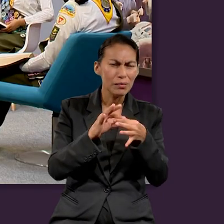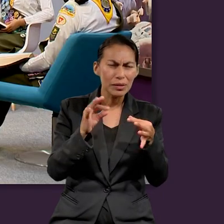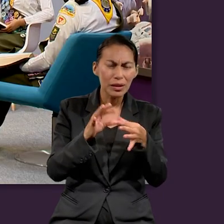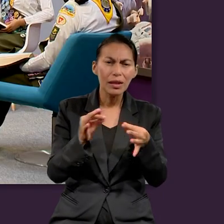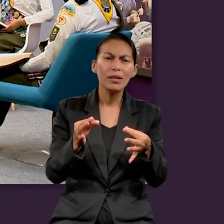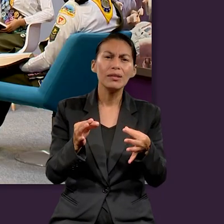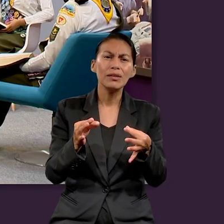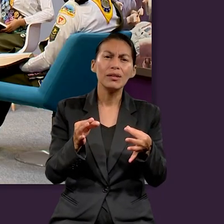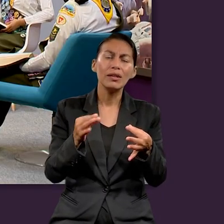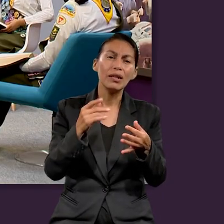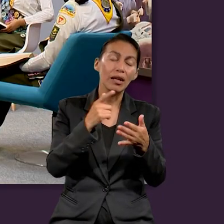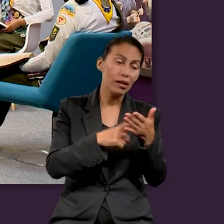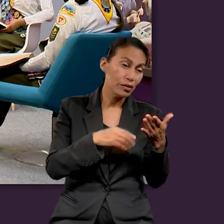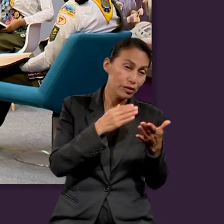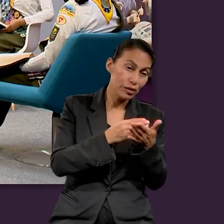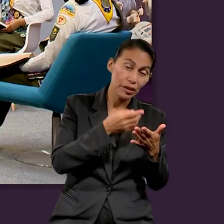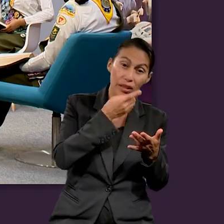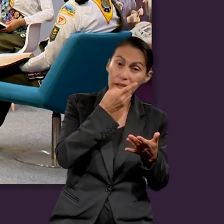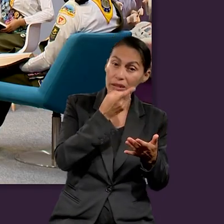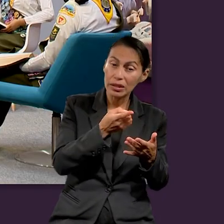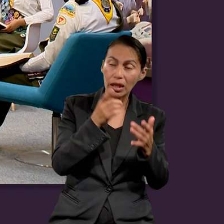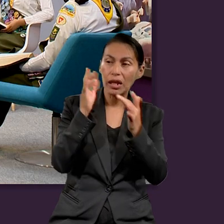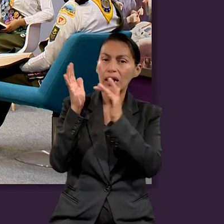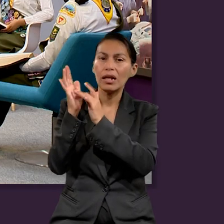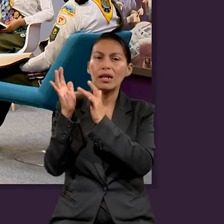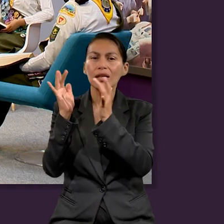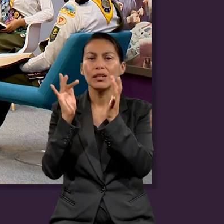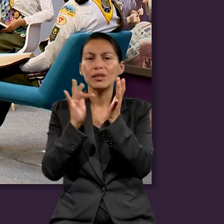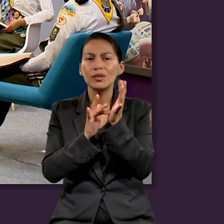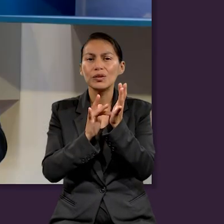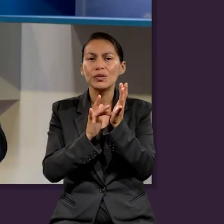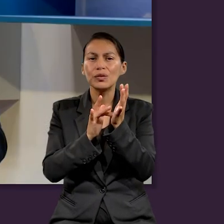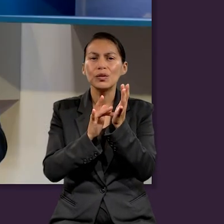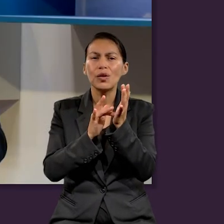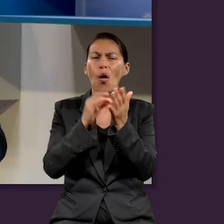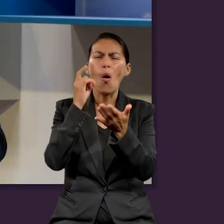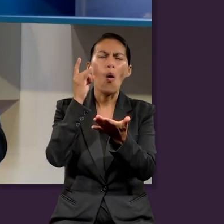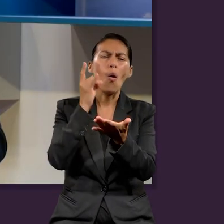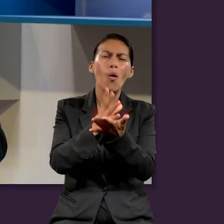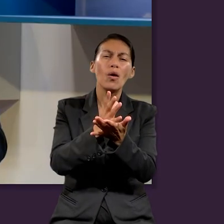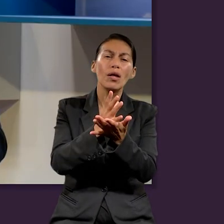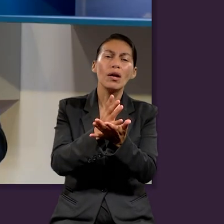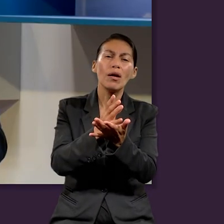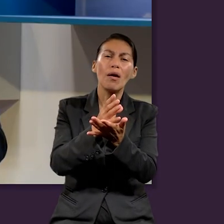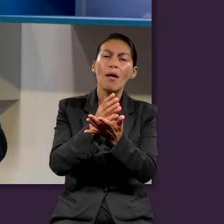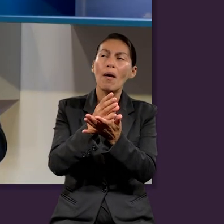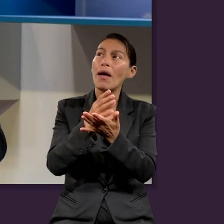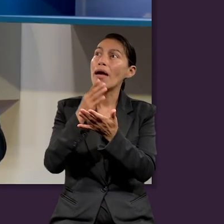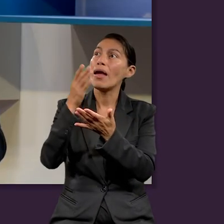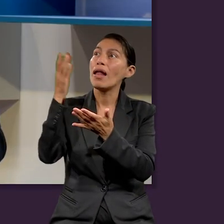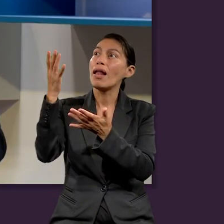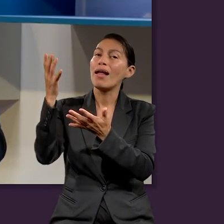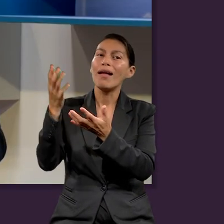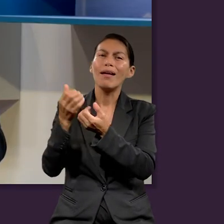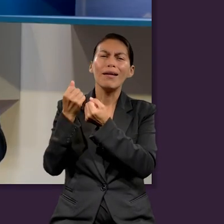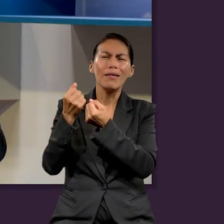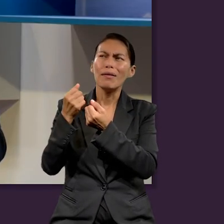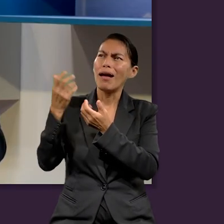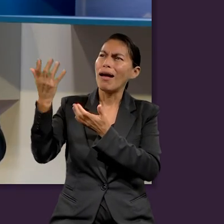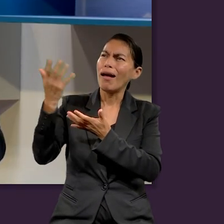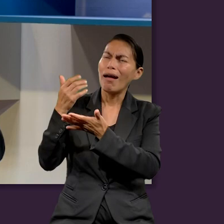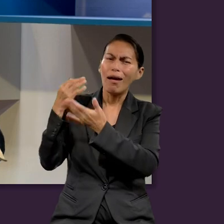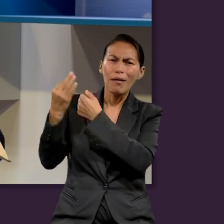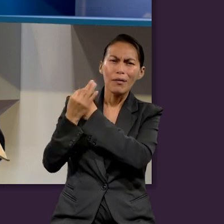de eso el repaso nos decía nos hablaba de Jesús como el único mediador y eso me